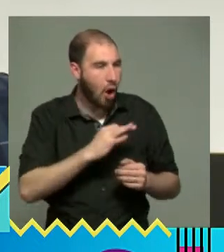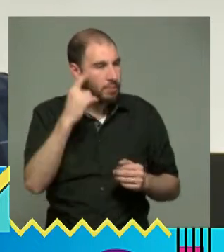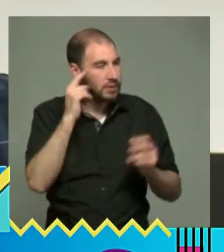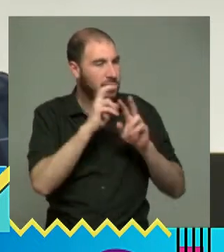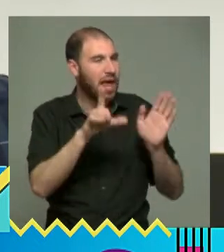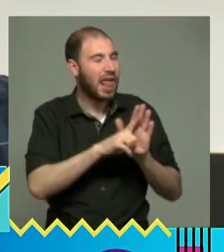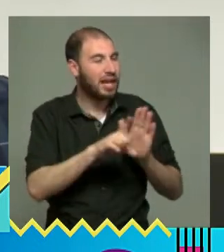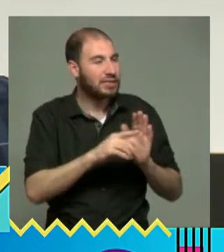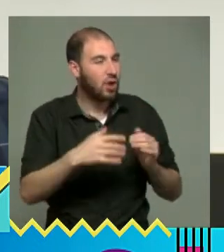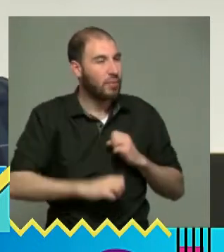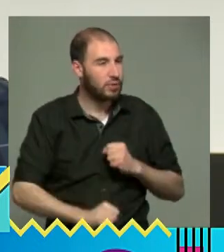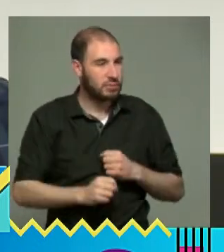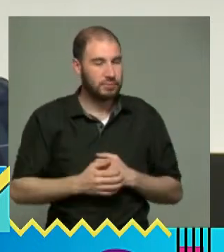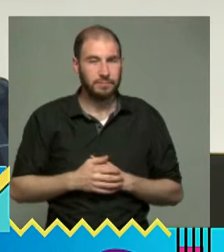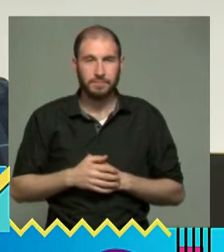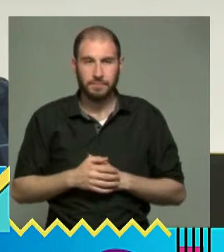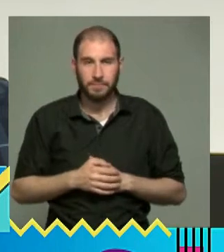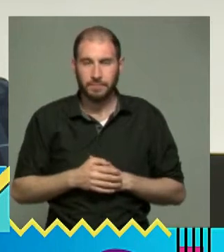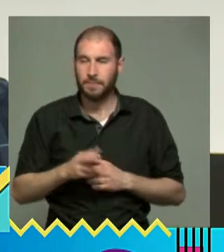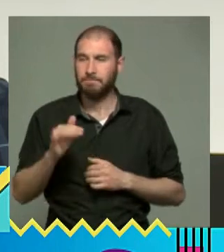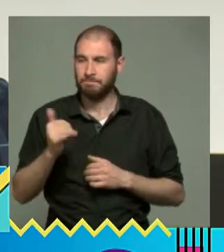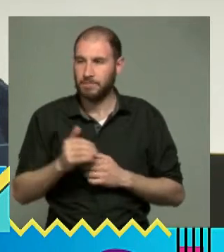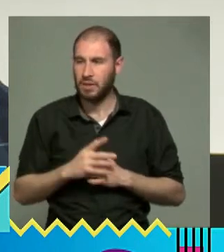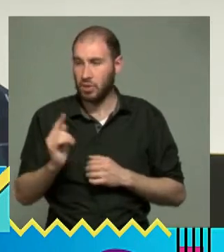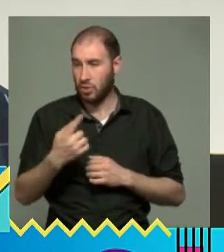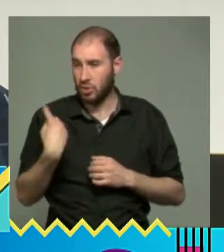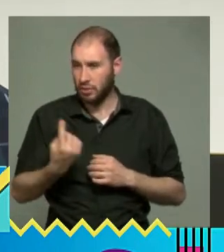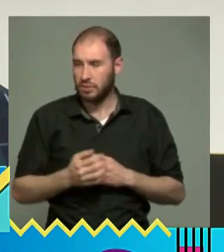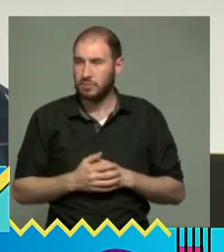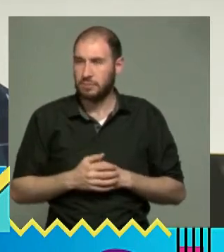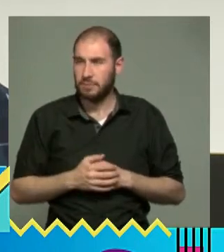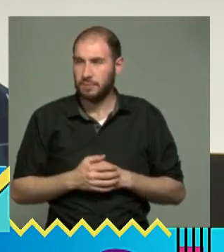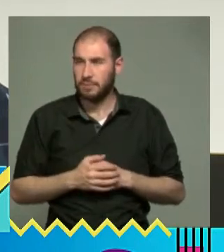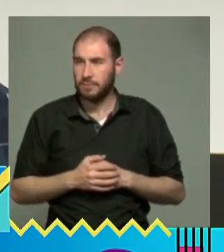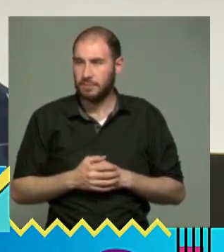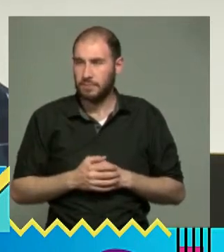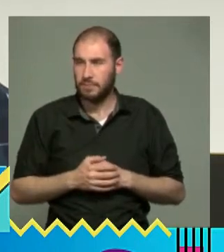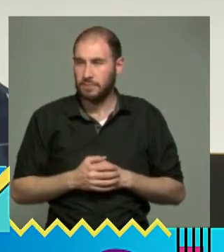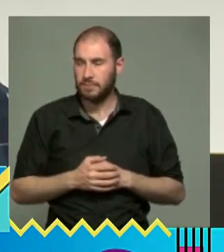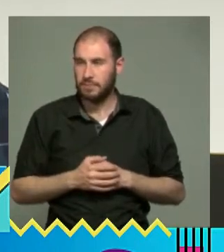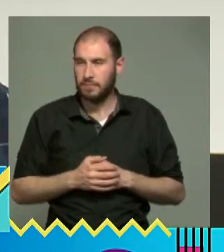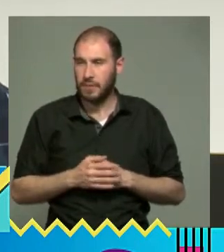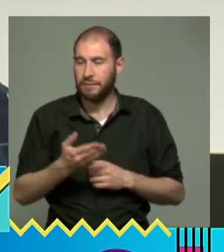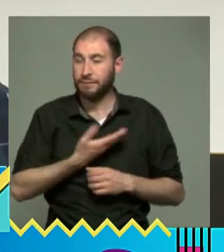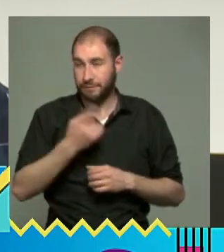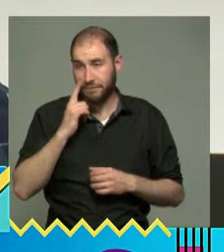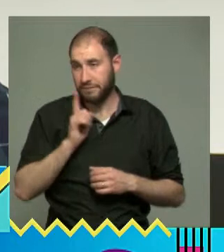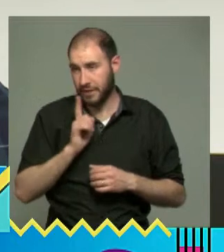ver con la legalización del aborto. Sí, nosotras desde el CID y